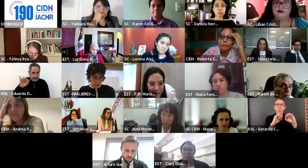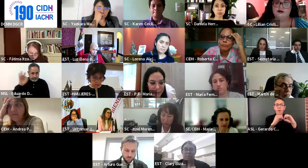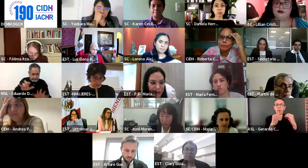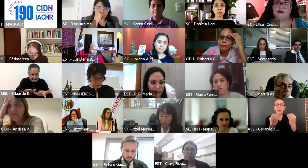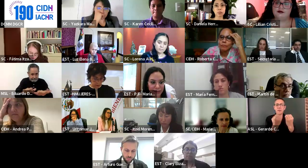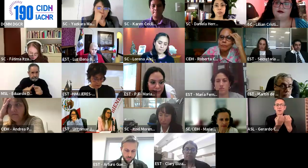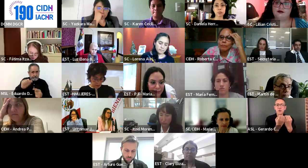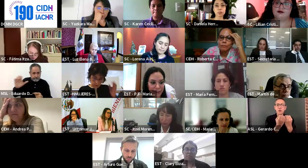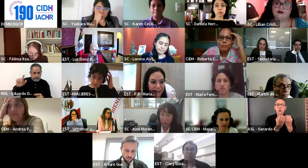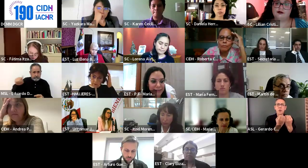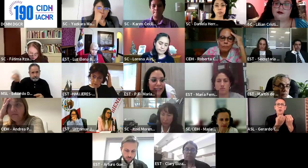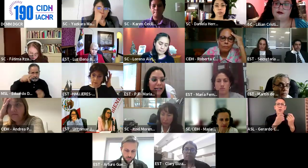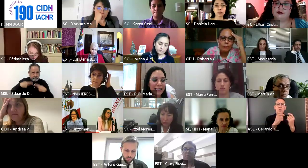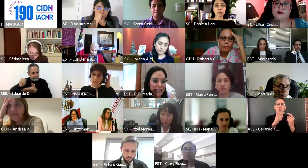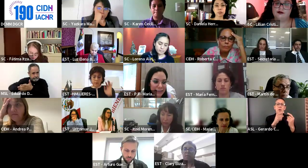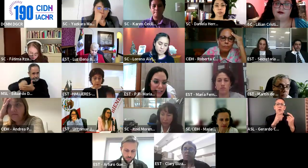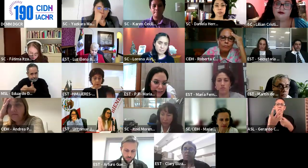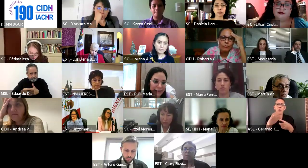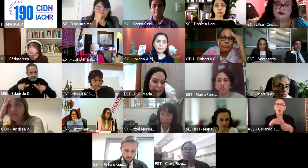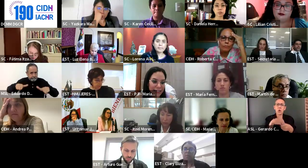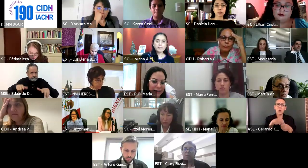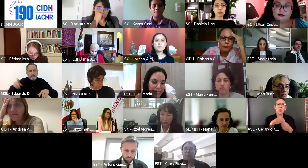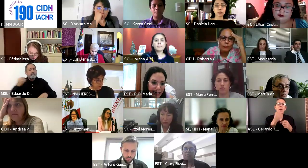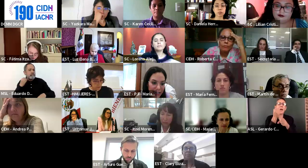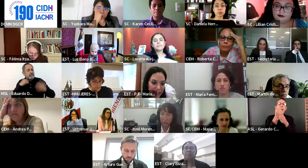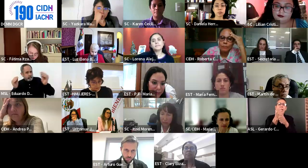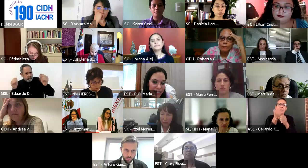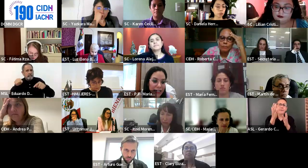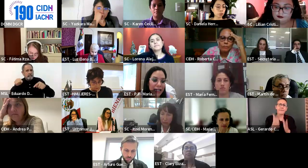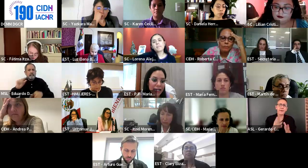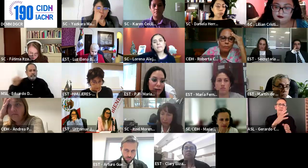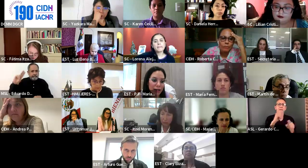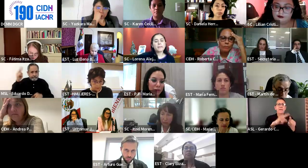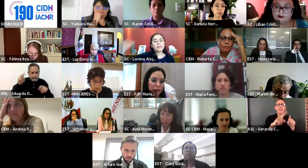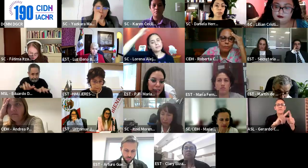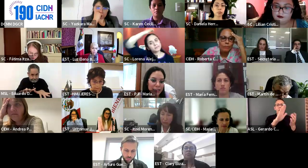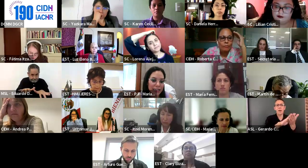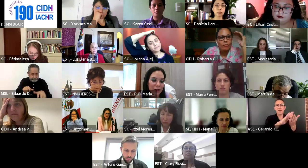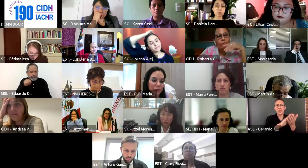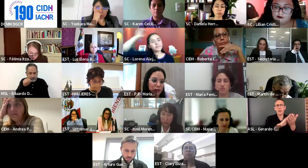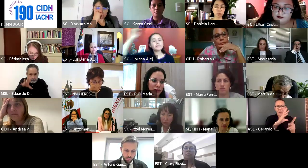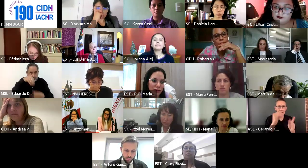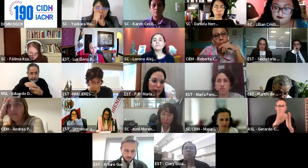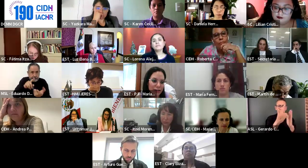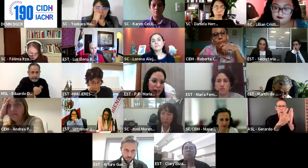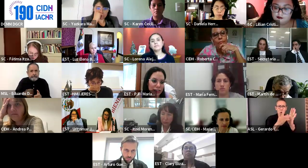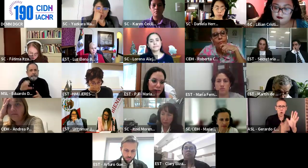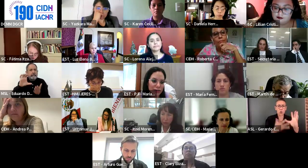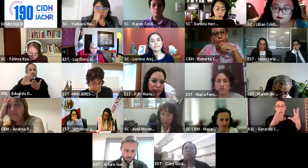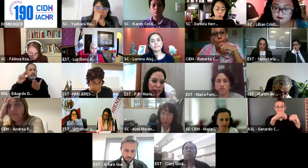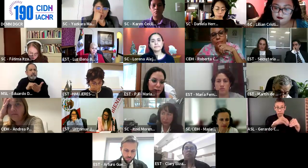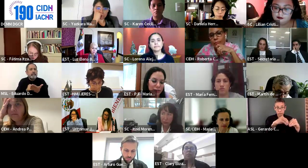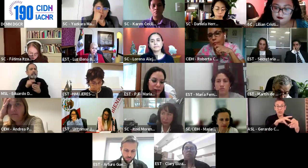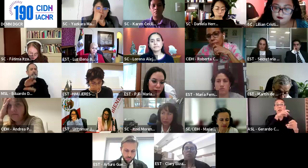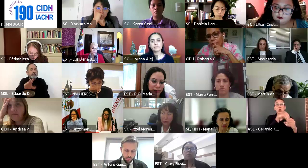sociedad civil, personas activistas, litigantes y de la academia, el cual contiene la Convención sobre los Derechos